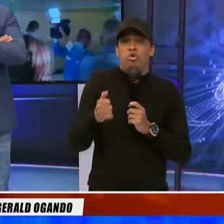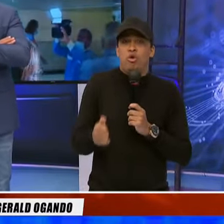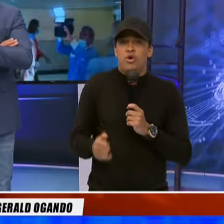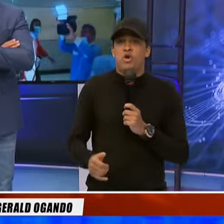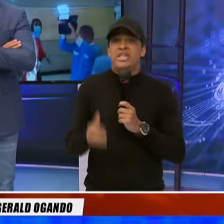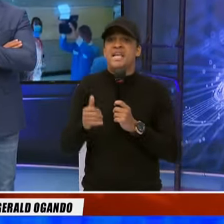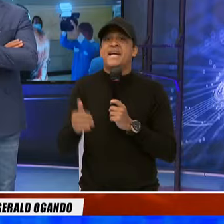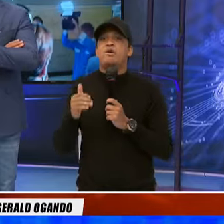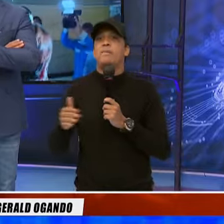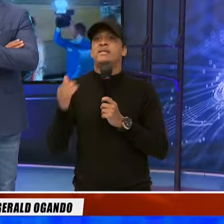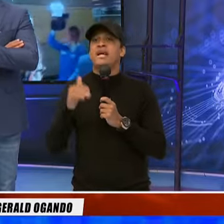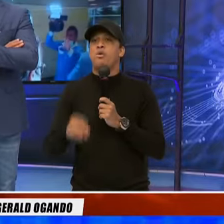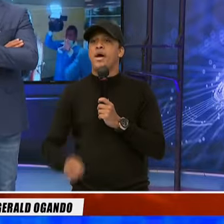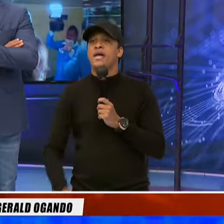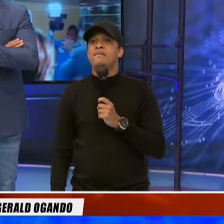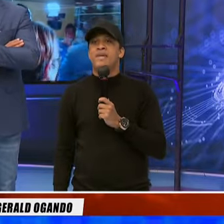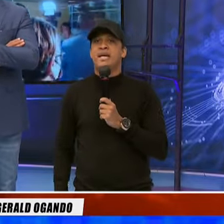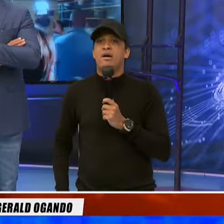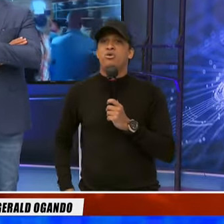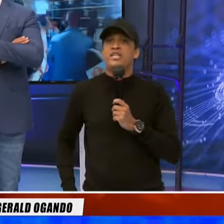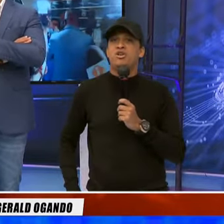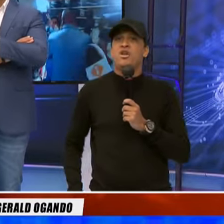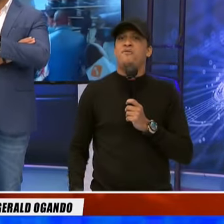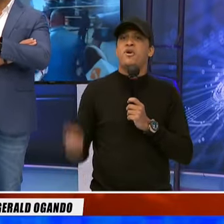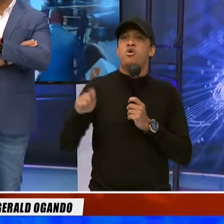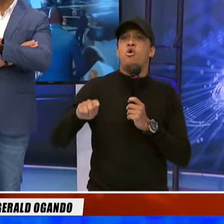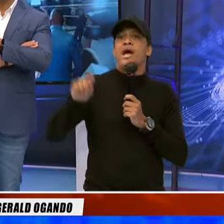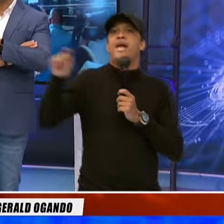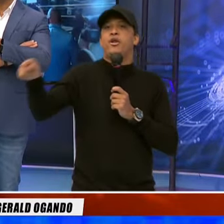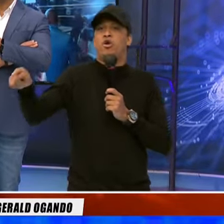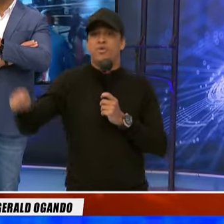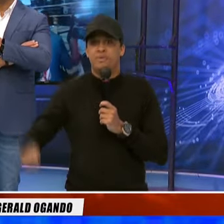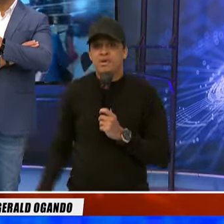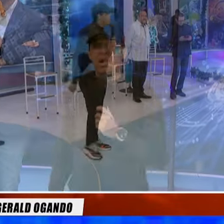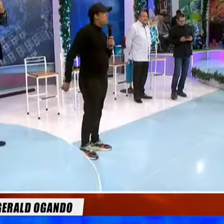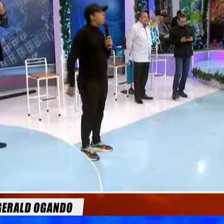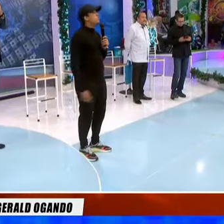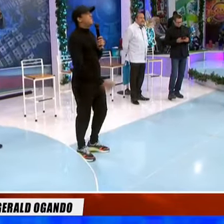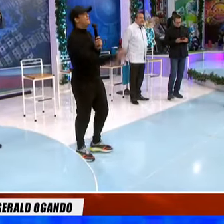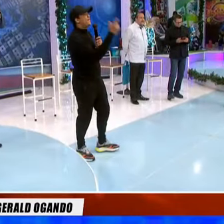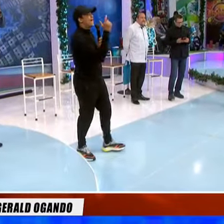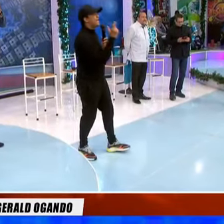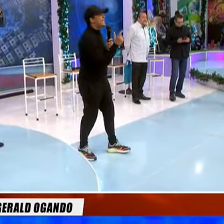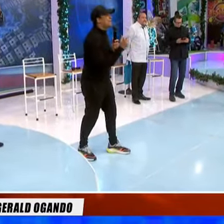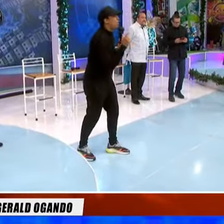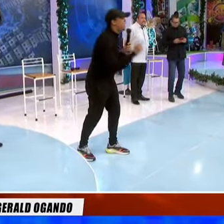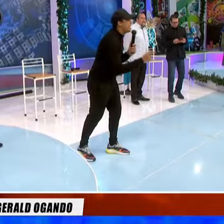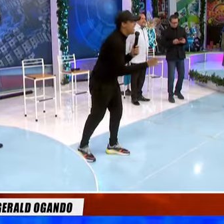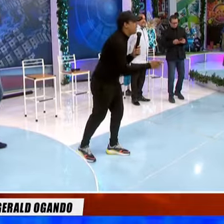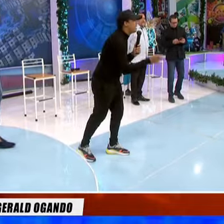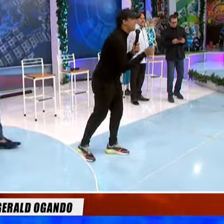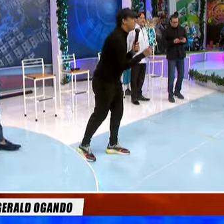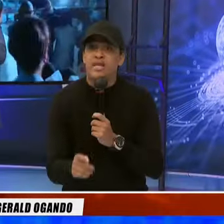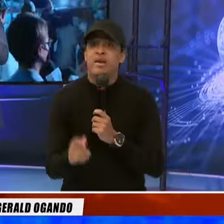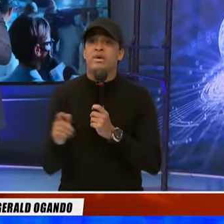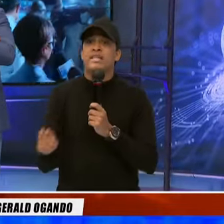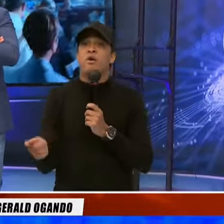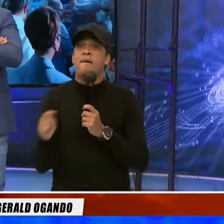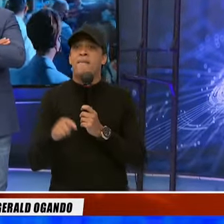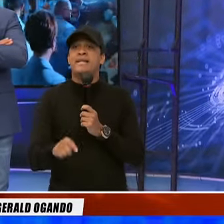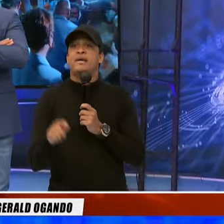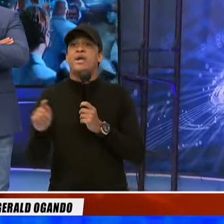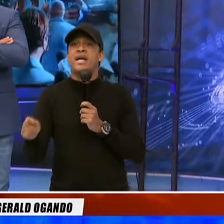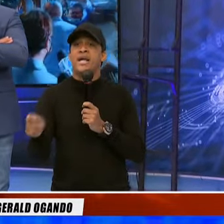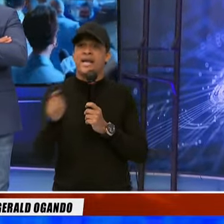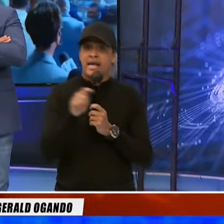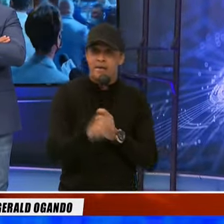su turno, tiene que convencer al juez de que las acusaciones fueron un error. Justificar que todo el dinero del pelotero ha sido